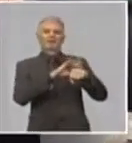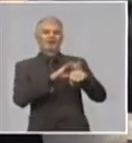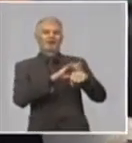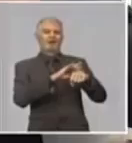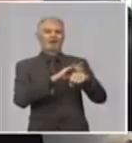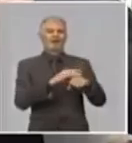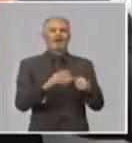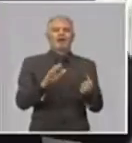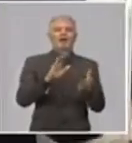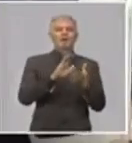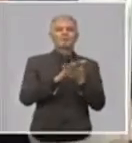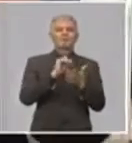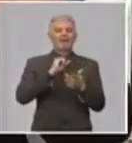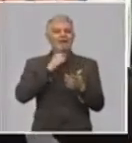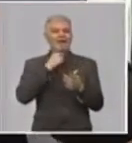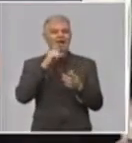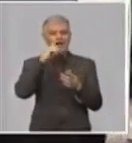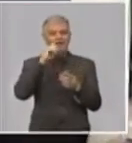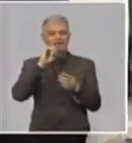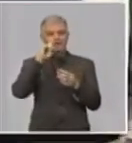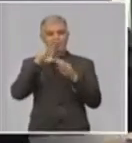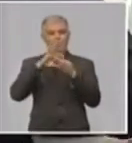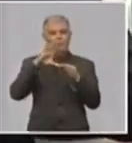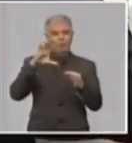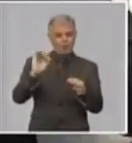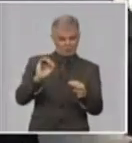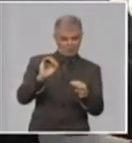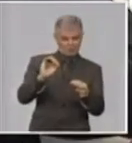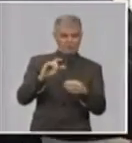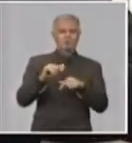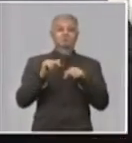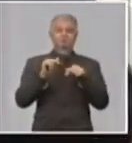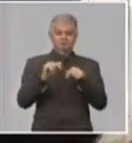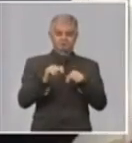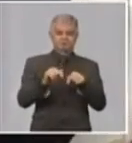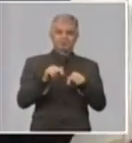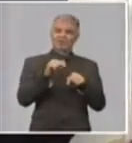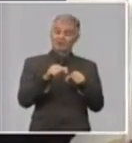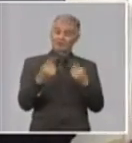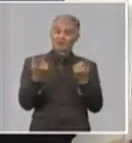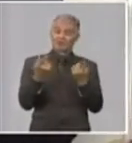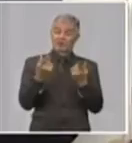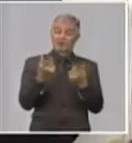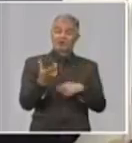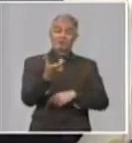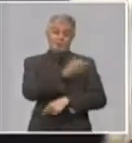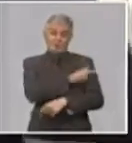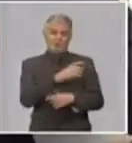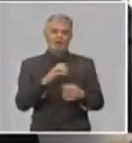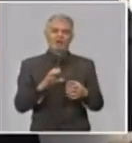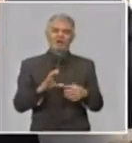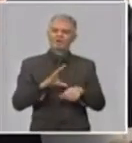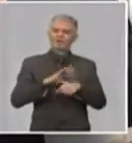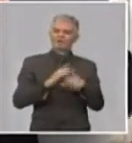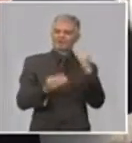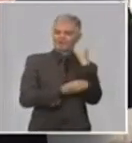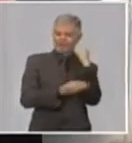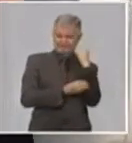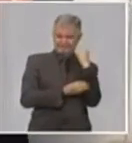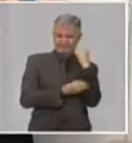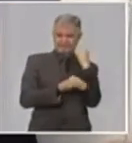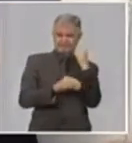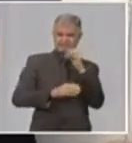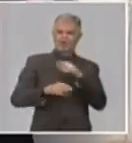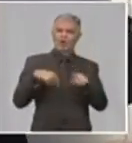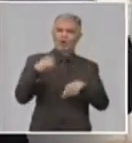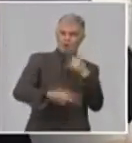B, fue necesario generar una nueva vacuna que era un gran potenciador del sistema inmune innato. Entonces